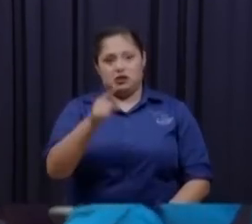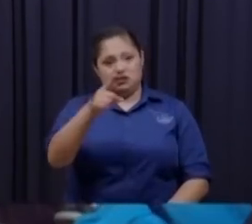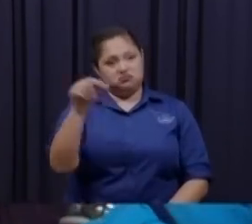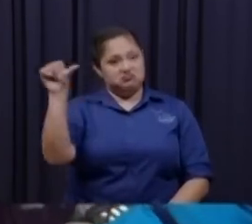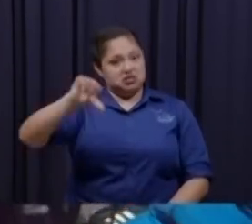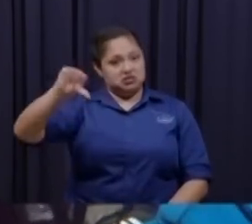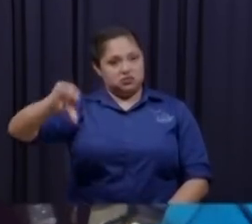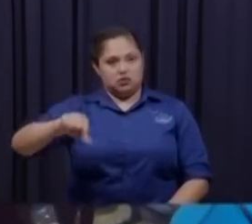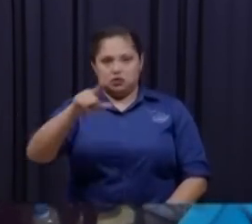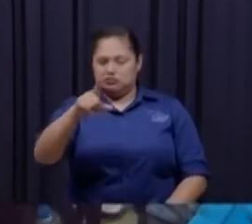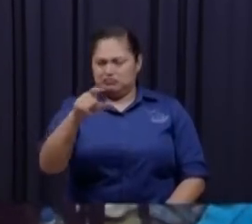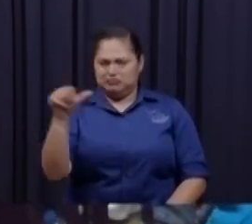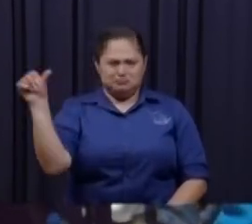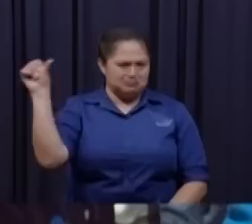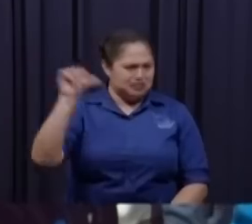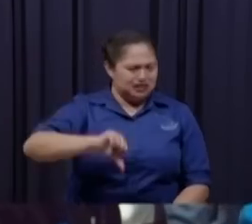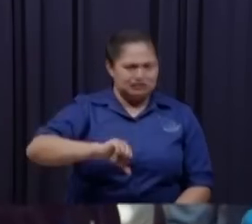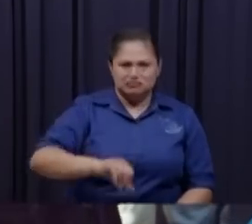Eso es terrible, hermano.